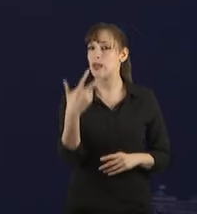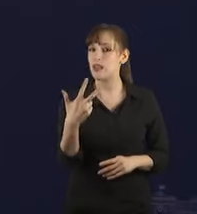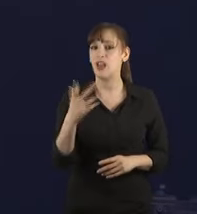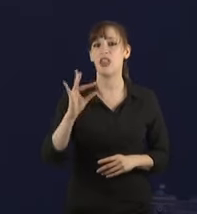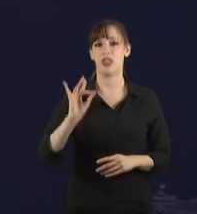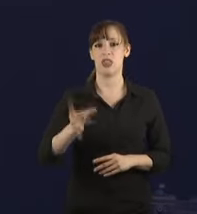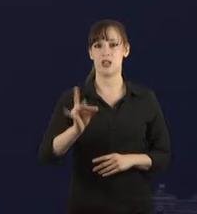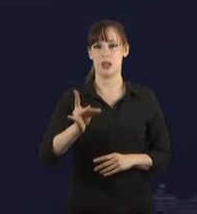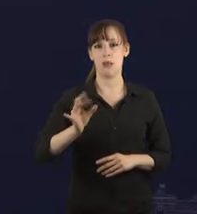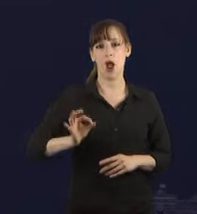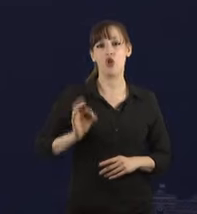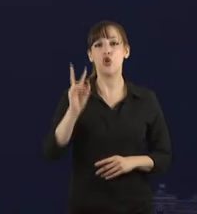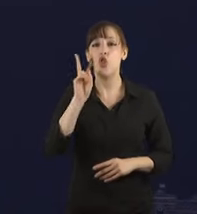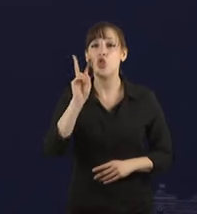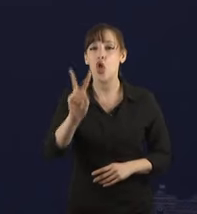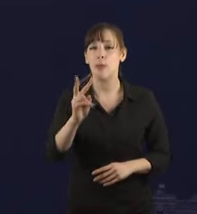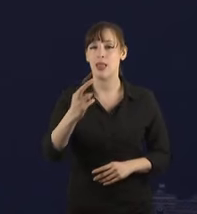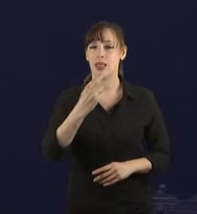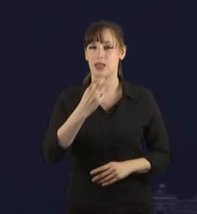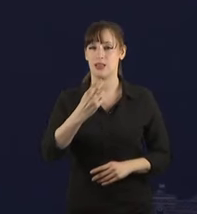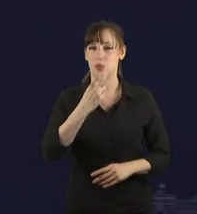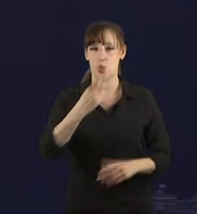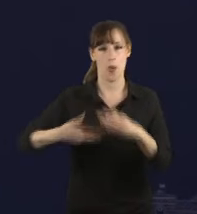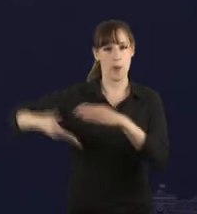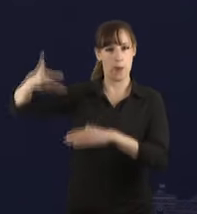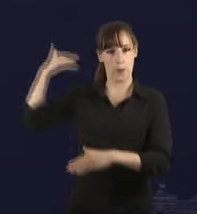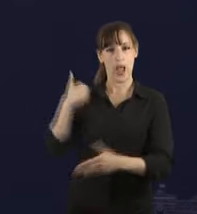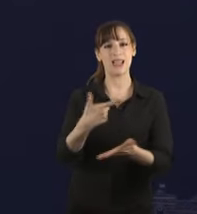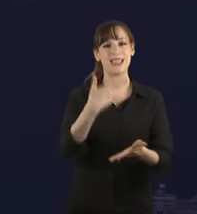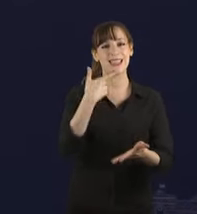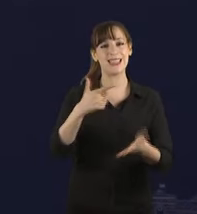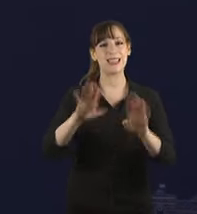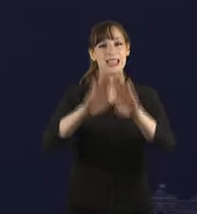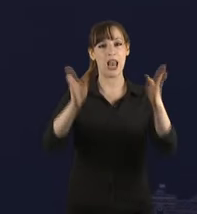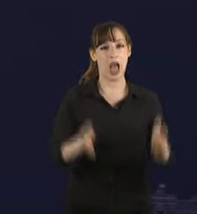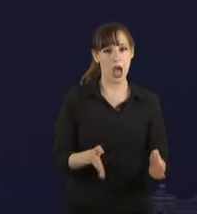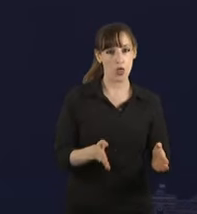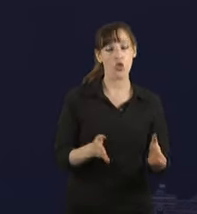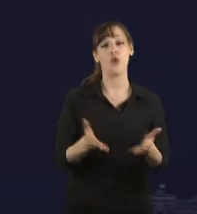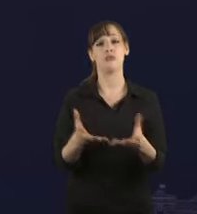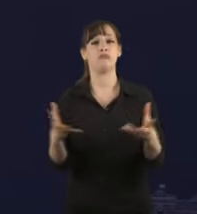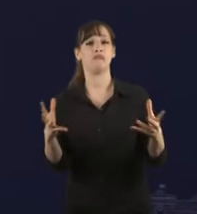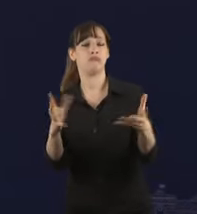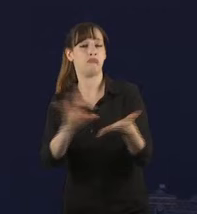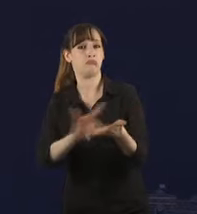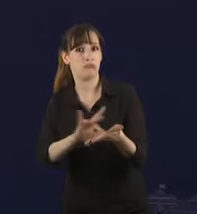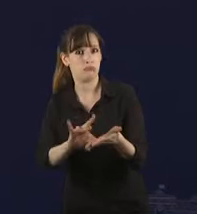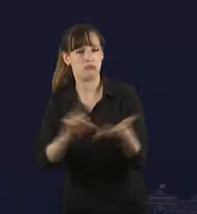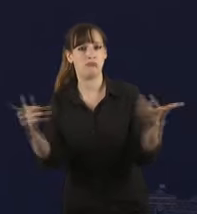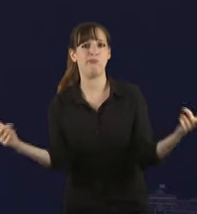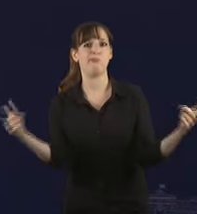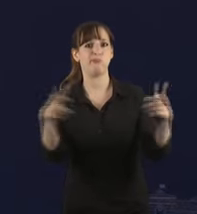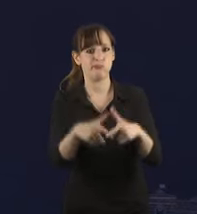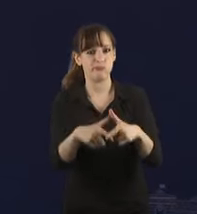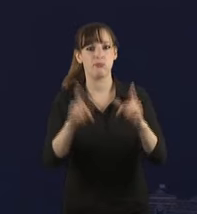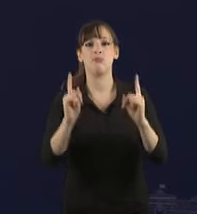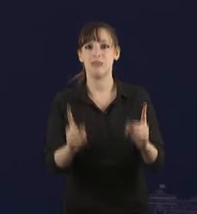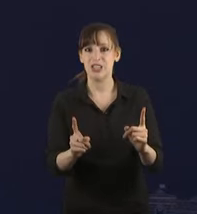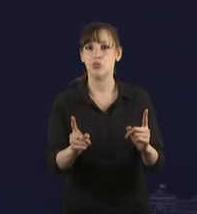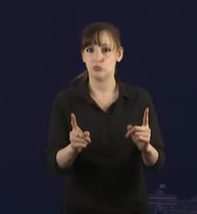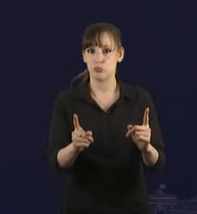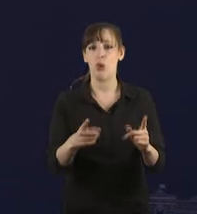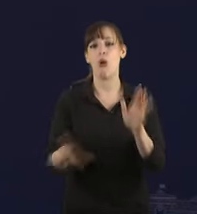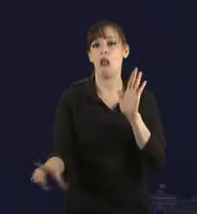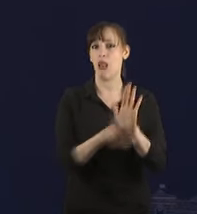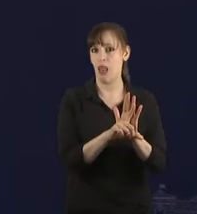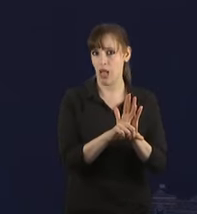2019 El senado y la cámara de diputados de la nación Argentina reunidos en congreso coma etcétera sancionan con fuerza de Ley Ley